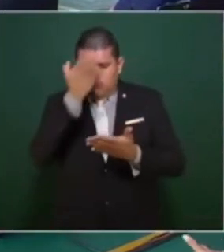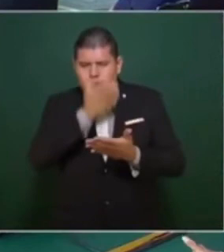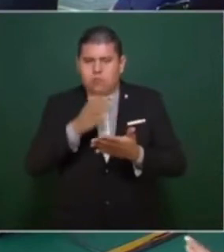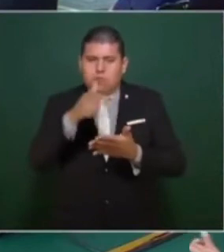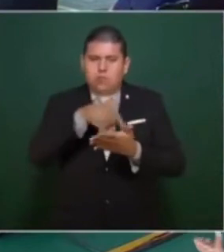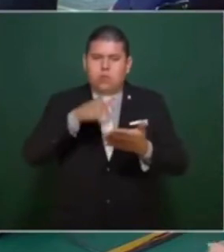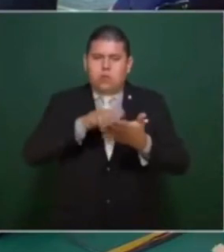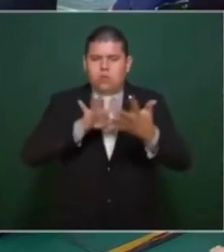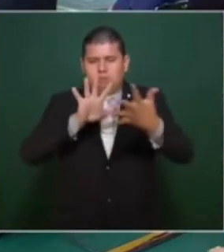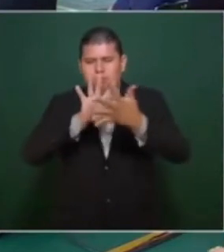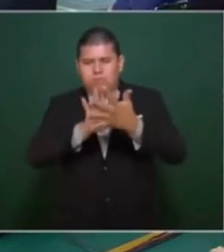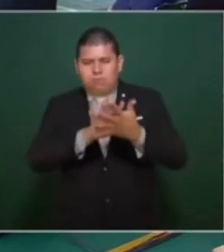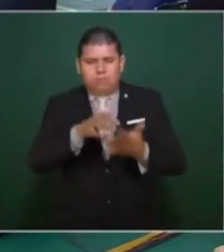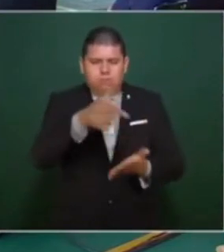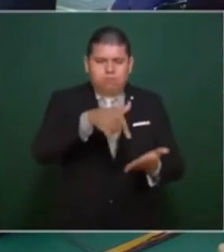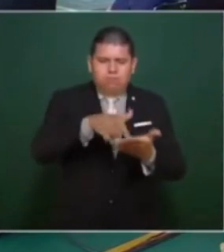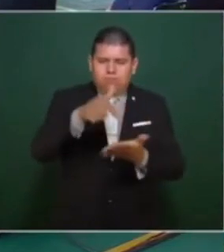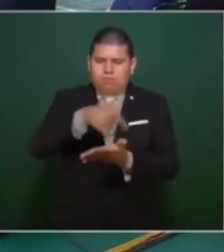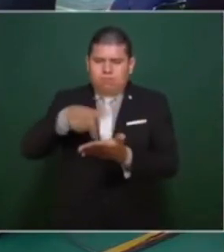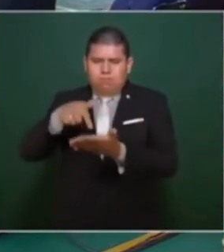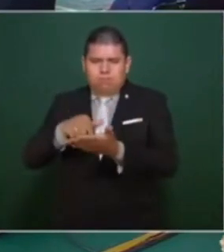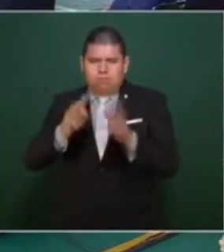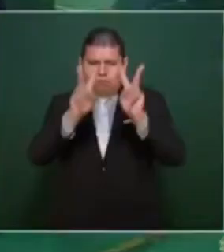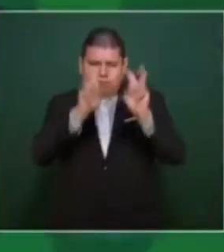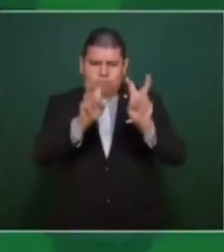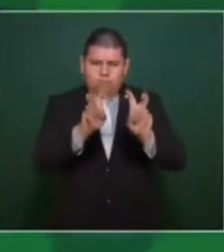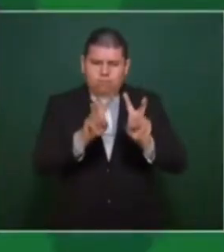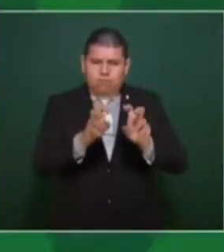reclusorios, que es un tema que tiene